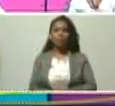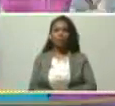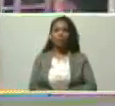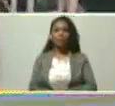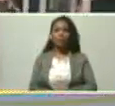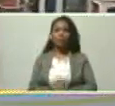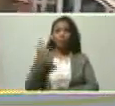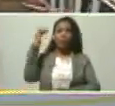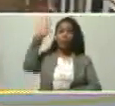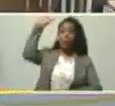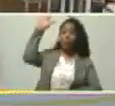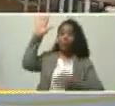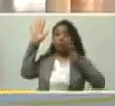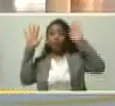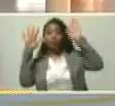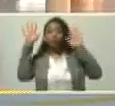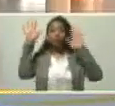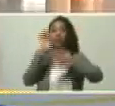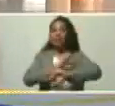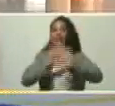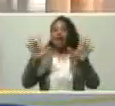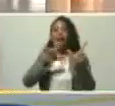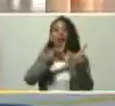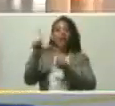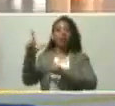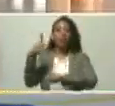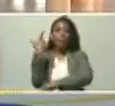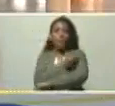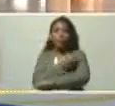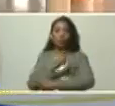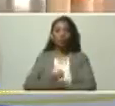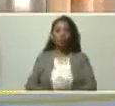Levanten la mano los que se han vacunado.